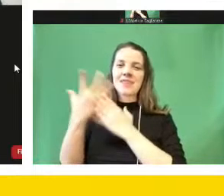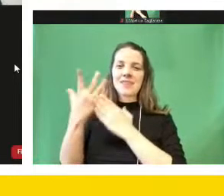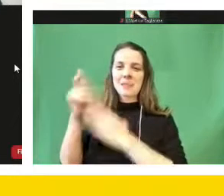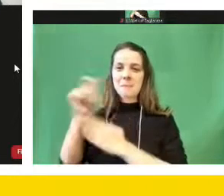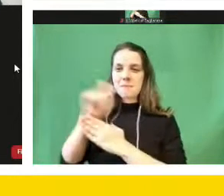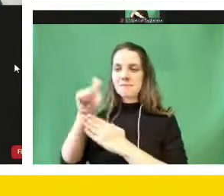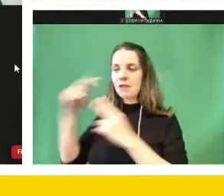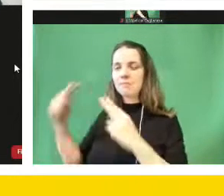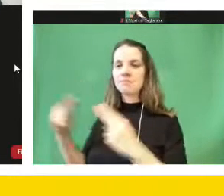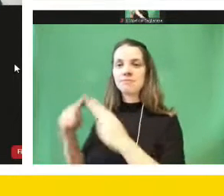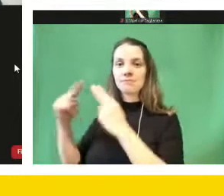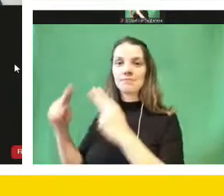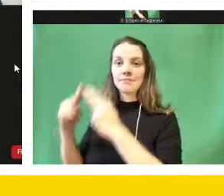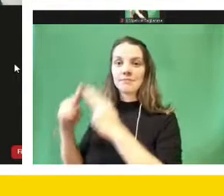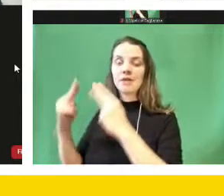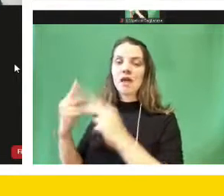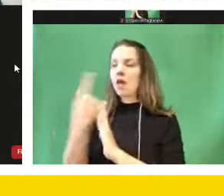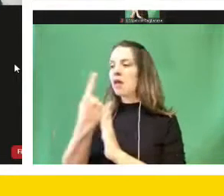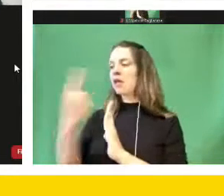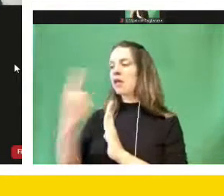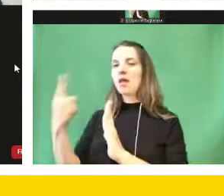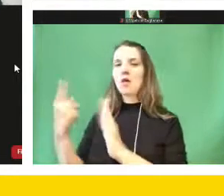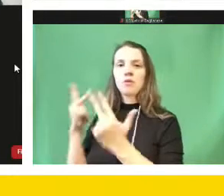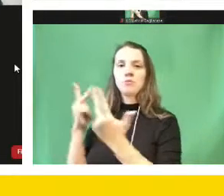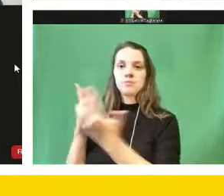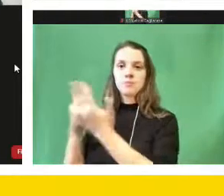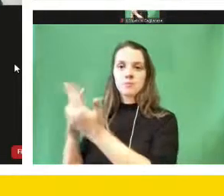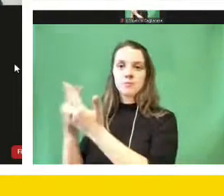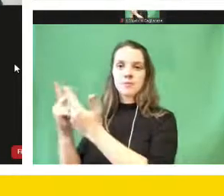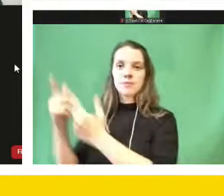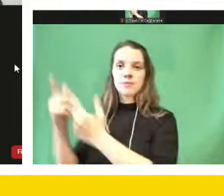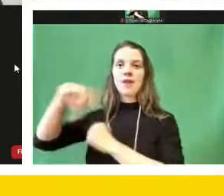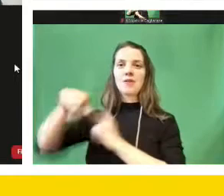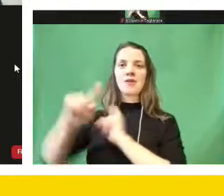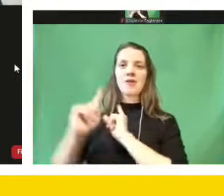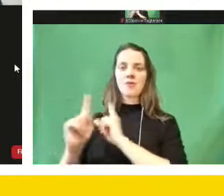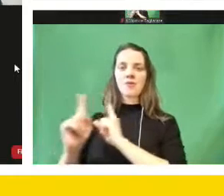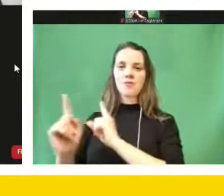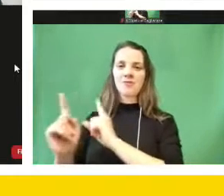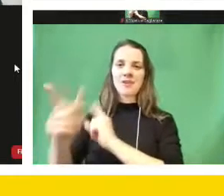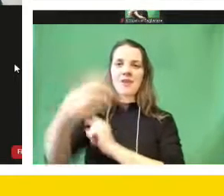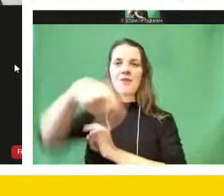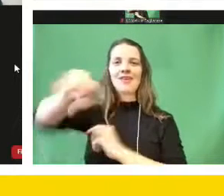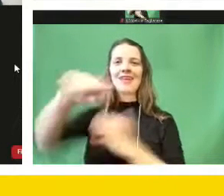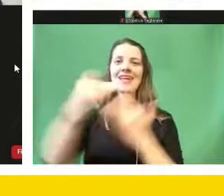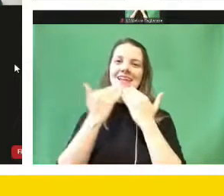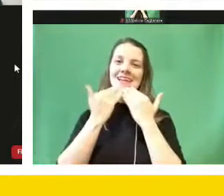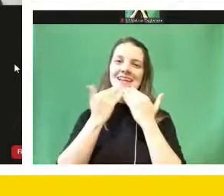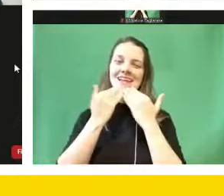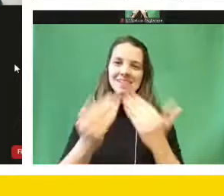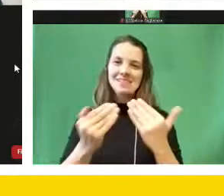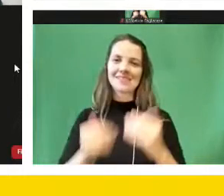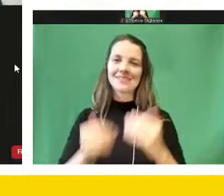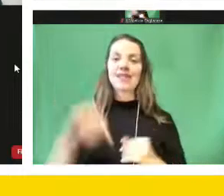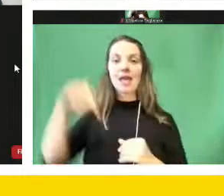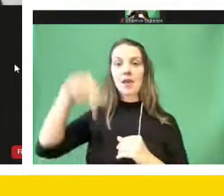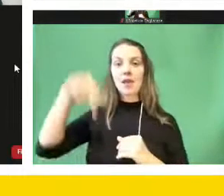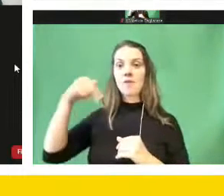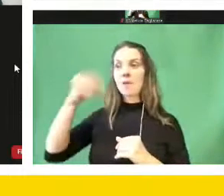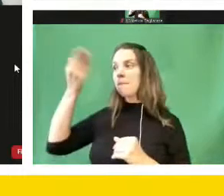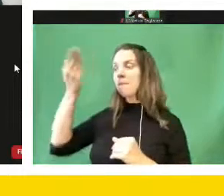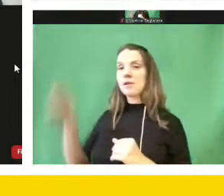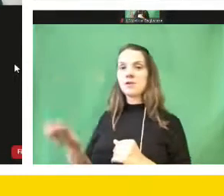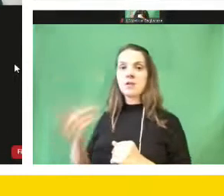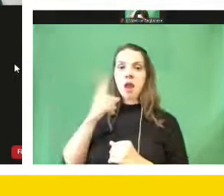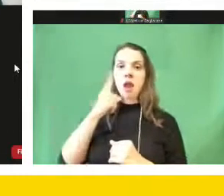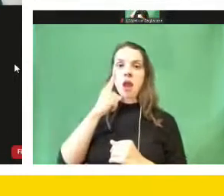para contar, y vamos a seguir por este lado. Así que muchísimas gracias a todos. Le quiero pasar la palabra a Fernando Galarraga,